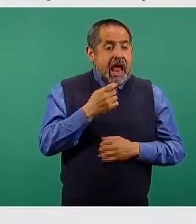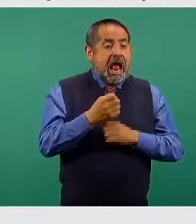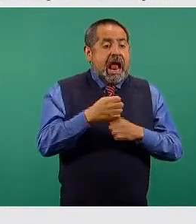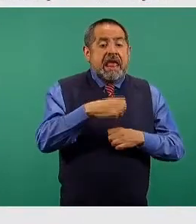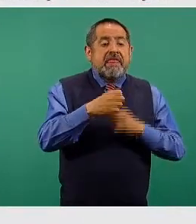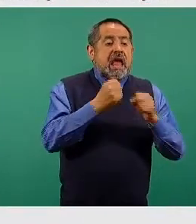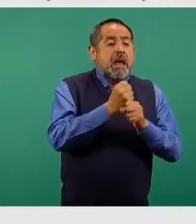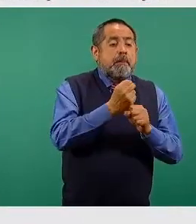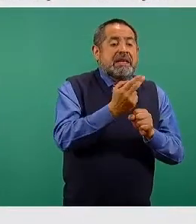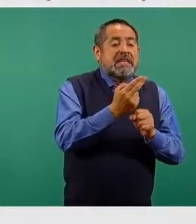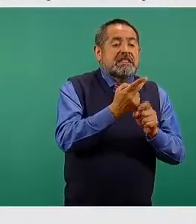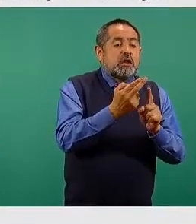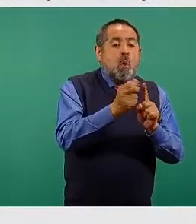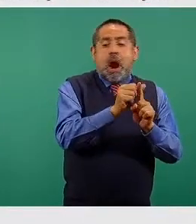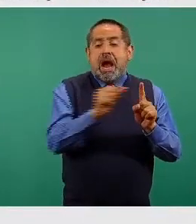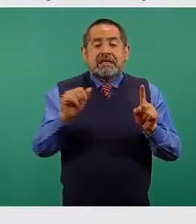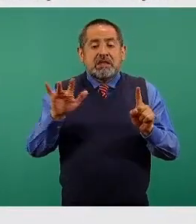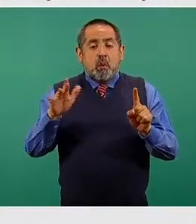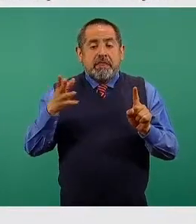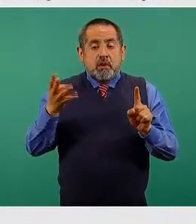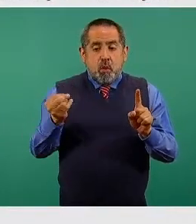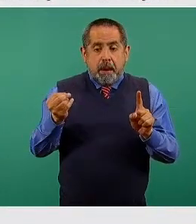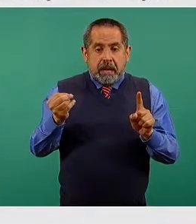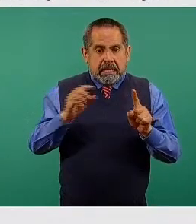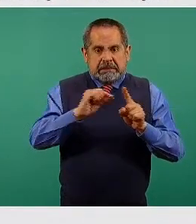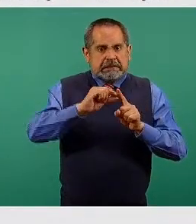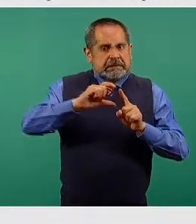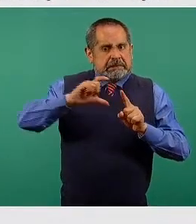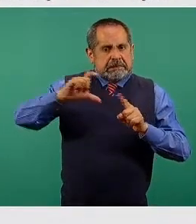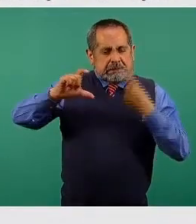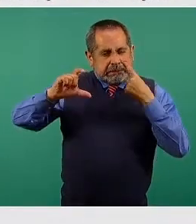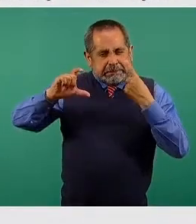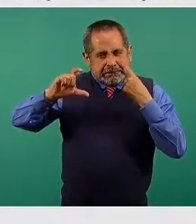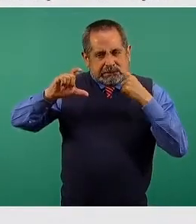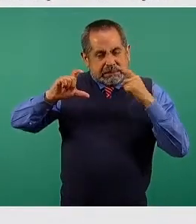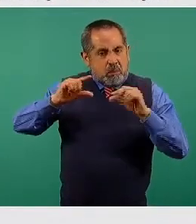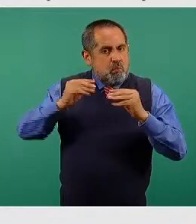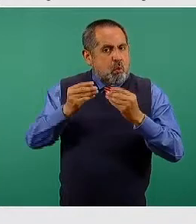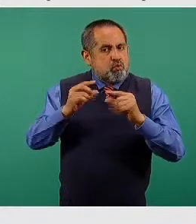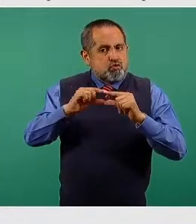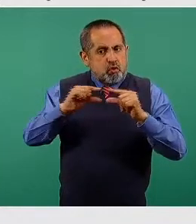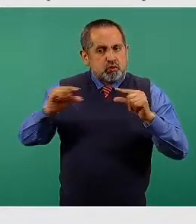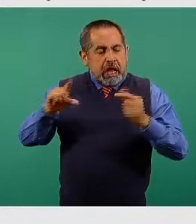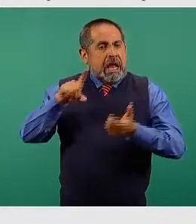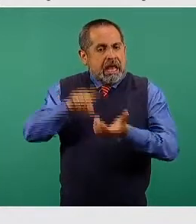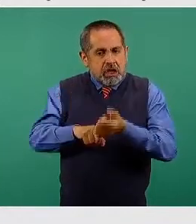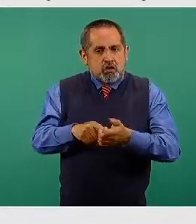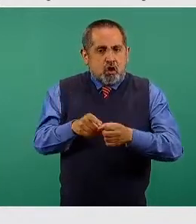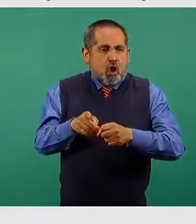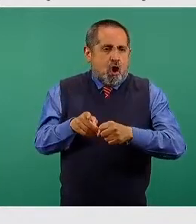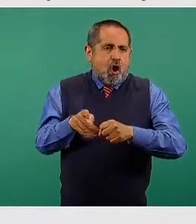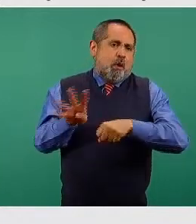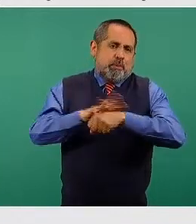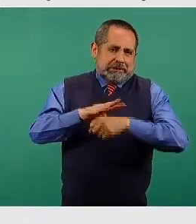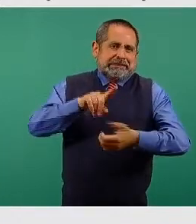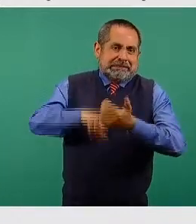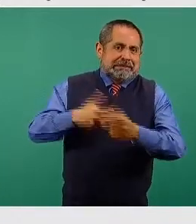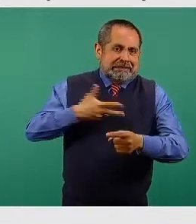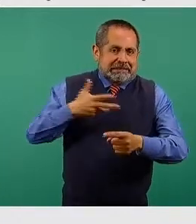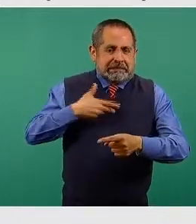a 59 años, donde está concentrado el gran número de personas que han sido positivas a la